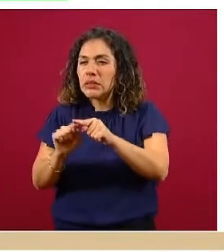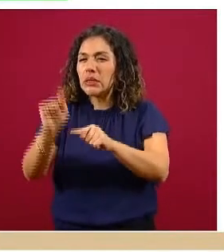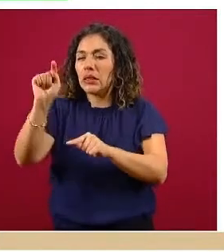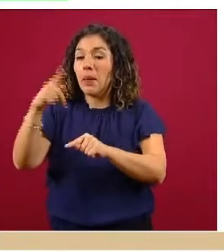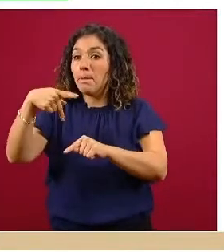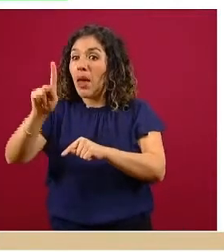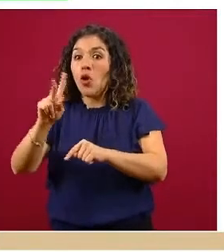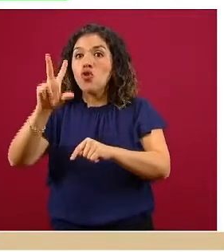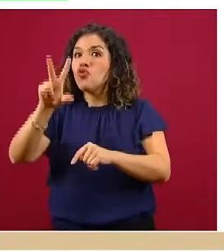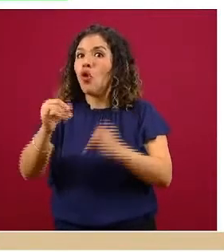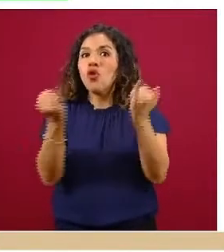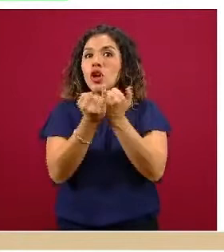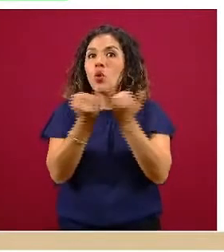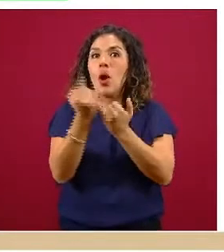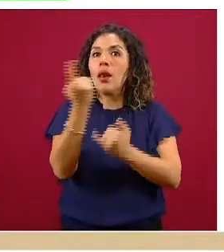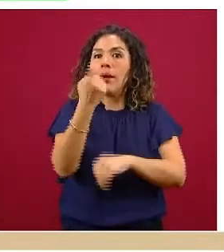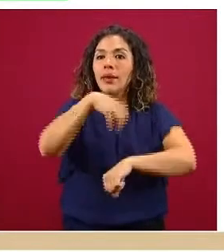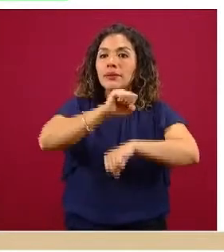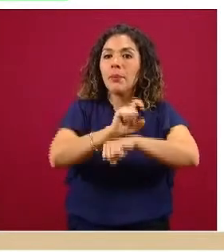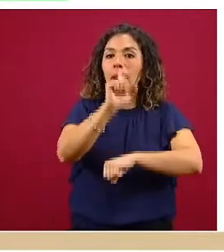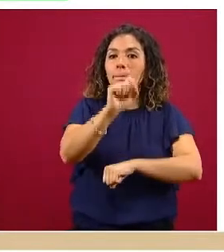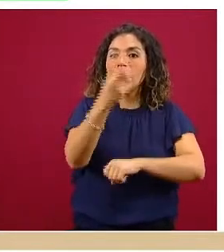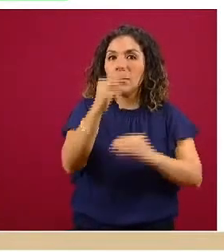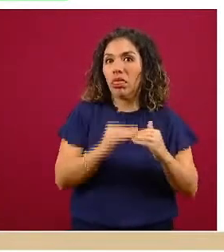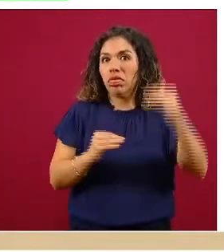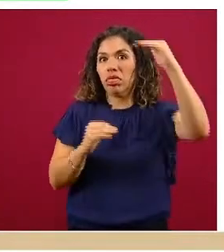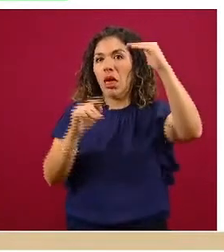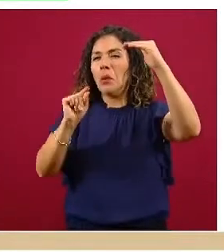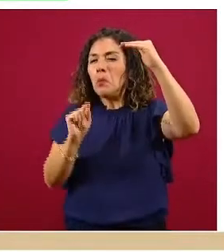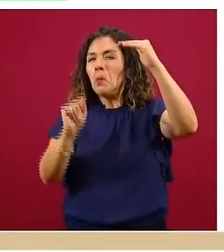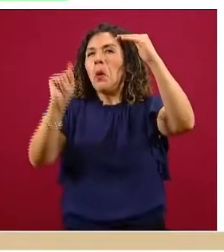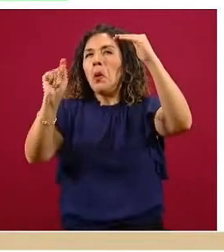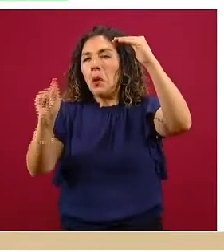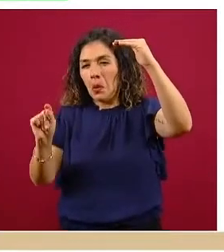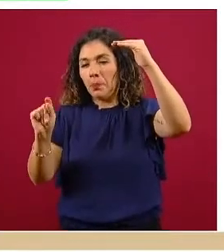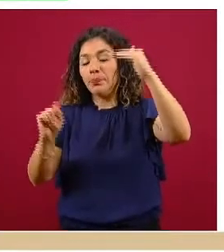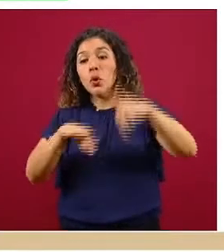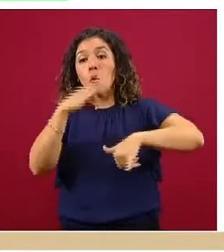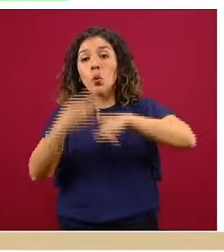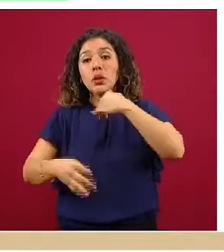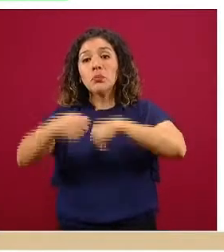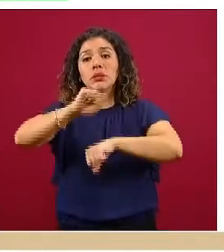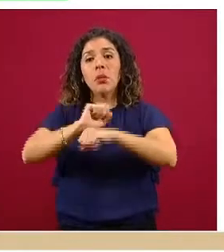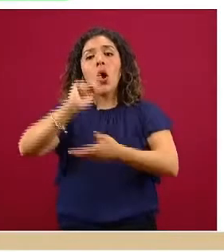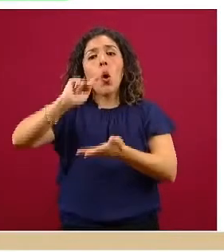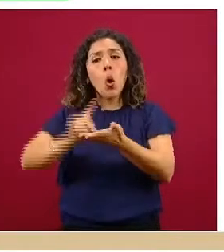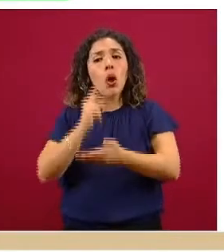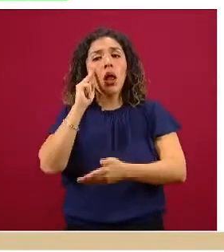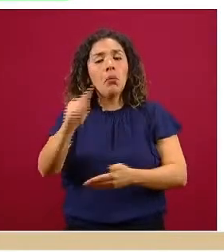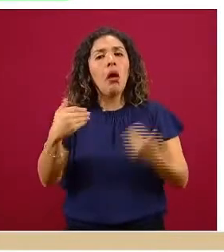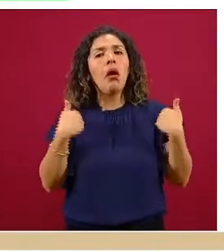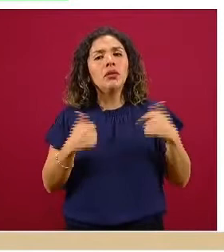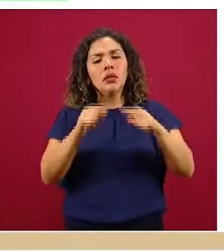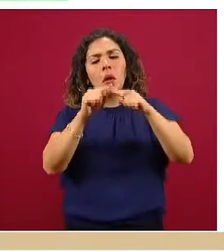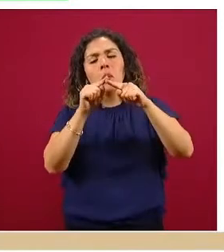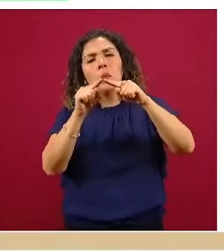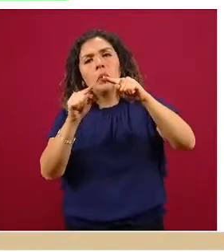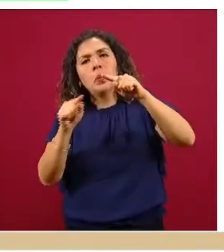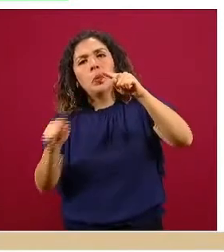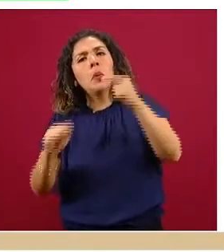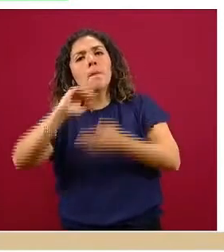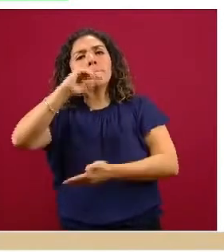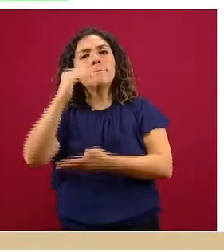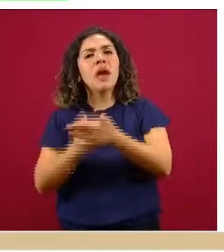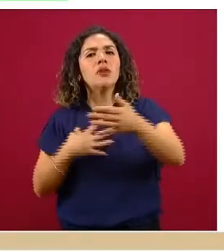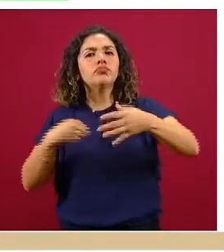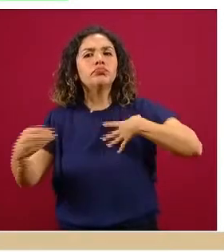o no llega a la de la semana 23, y en la última semana nuevamente un descenso que hasta el